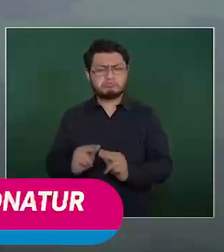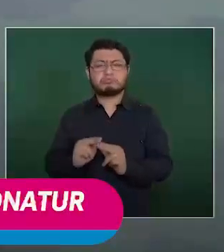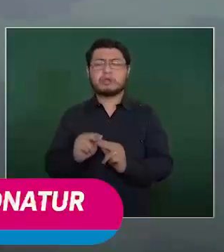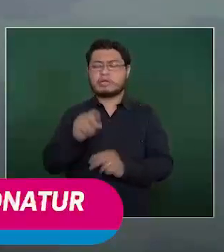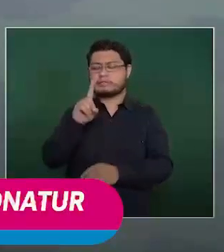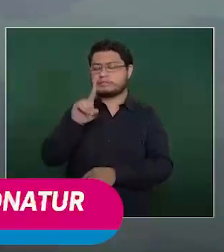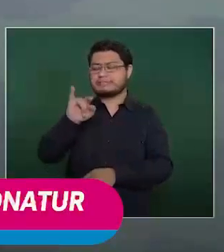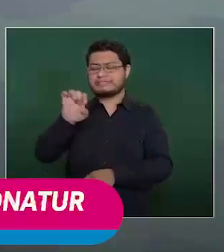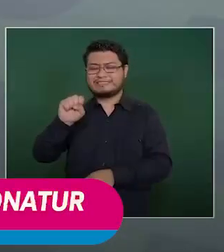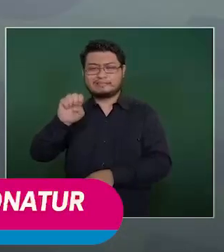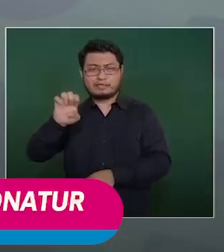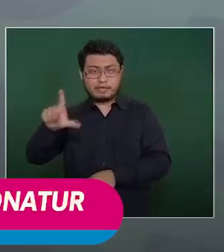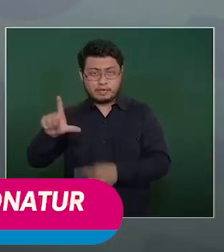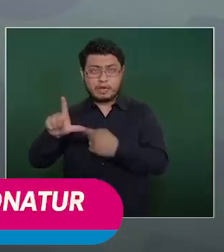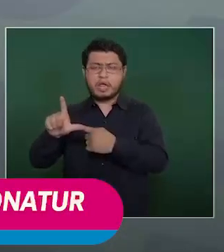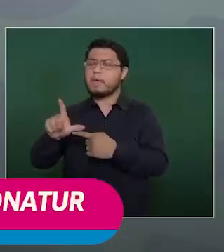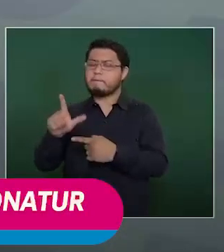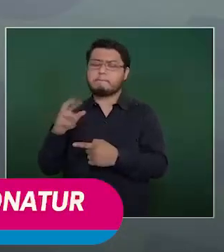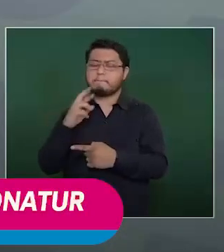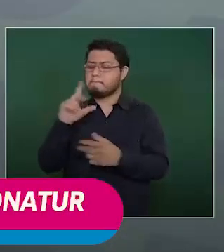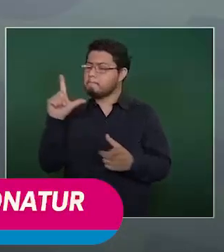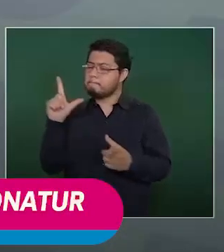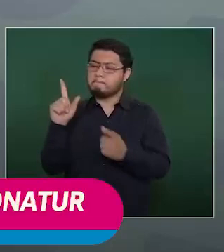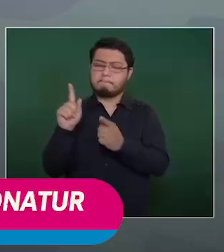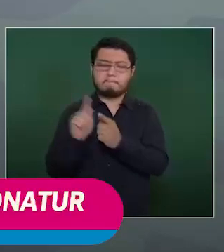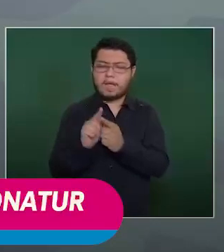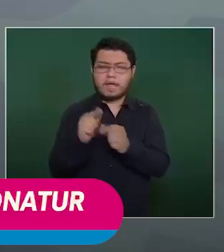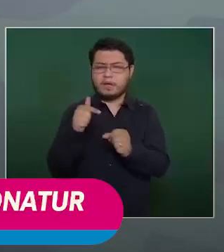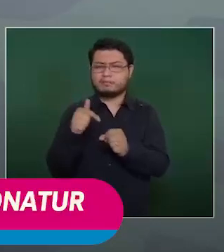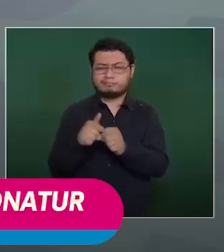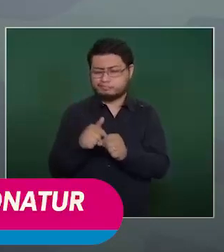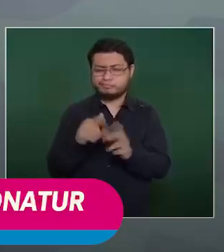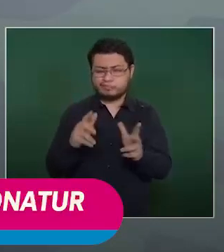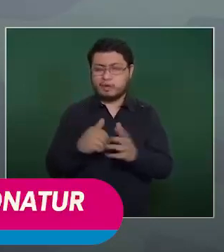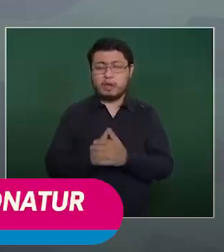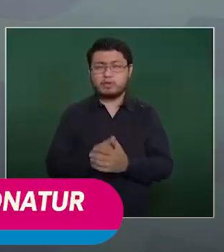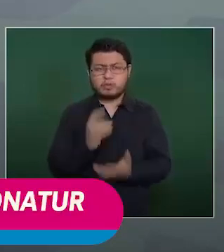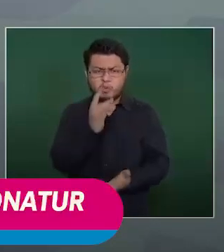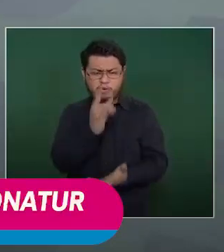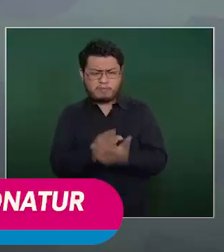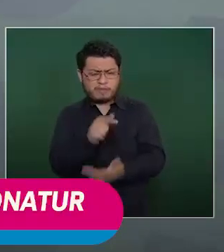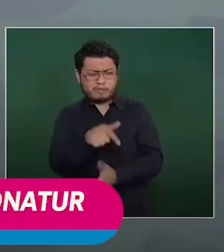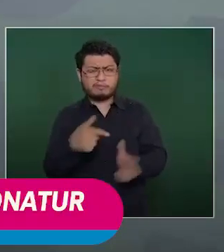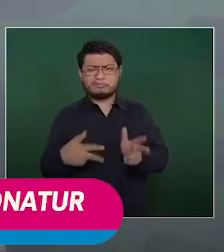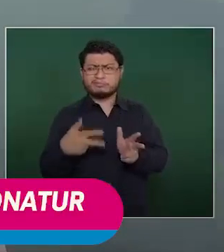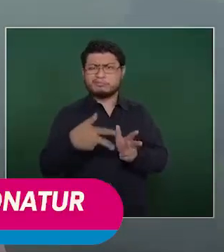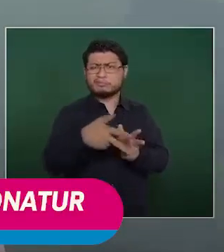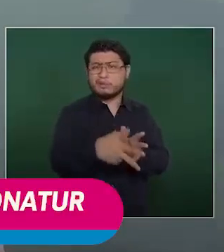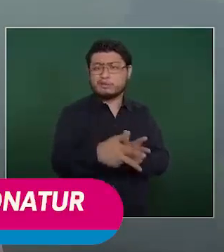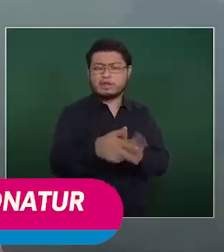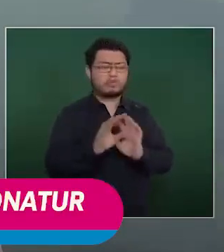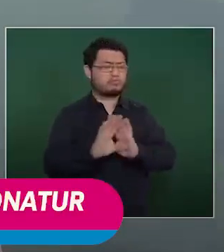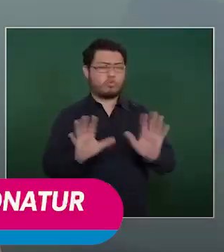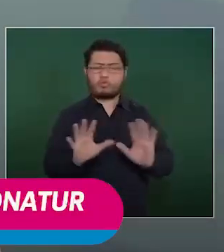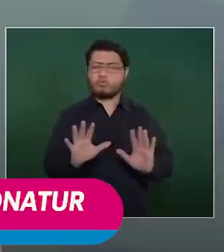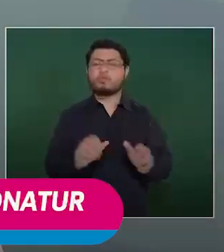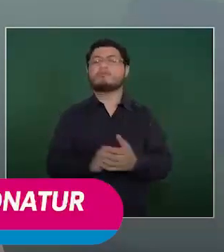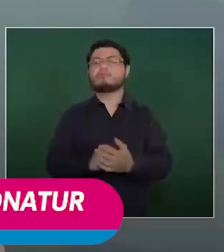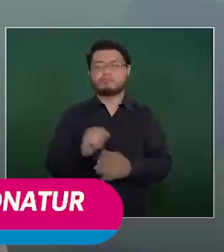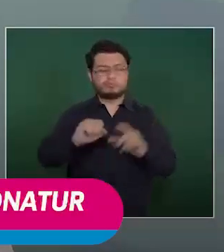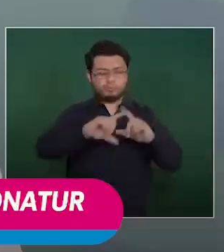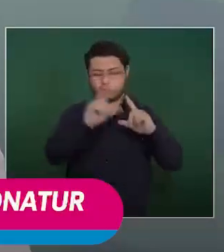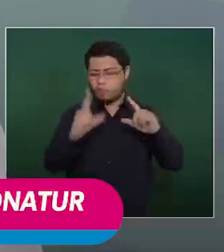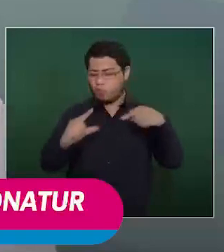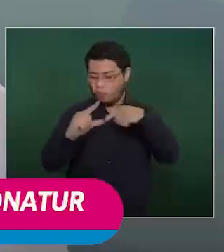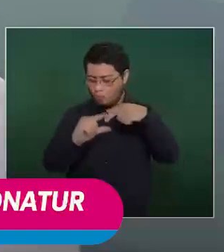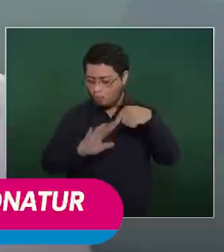más limpio, con menor contenido de azufre, pero no nada más el tren va a usar este combustible, sino que en toda la península y